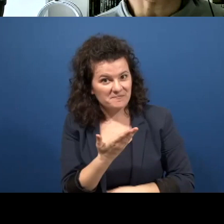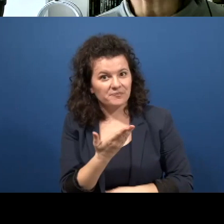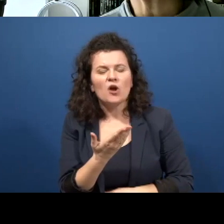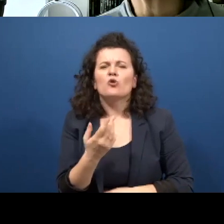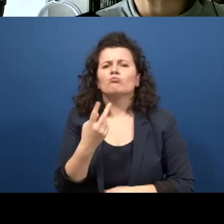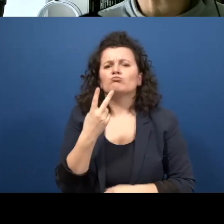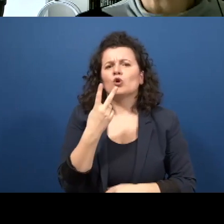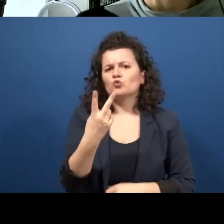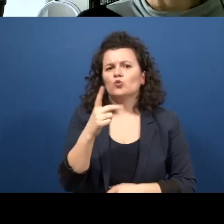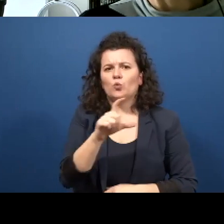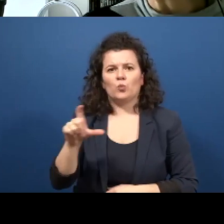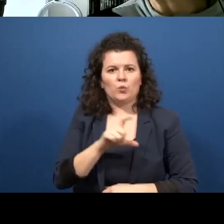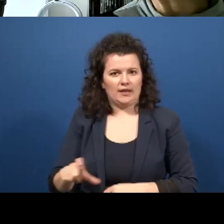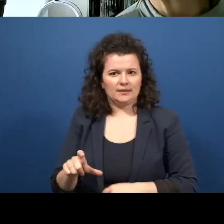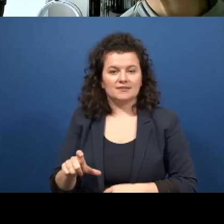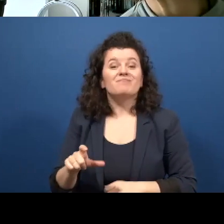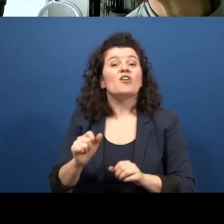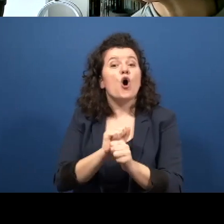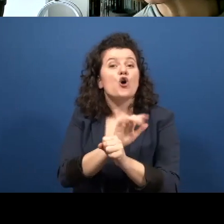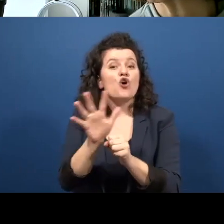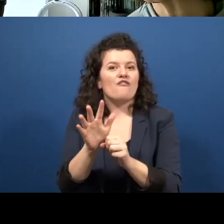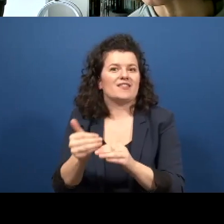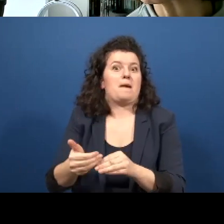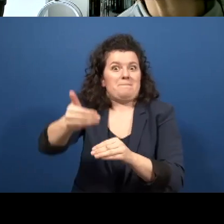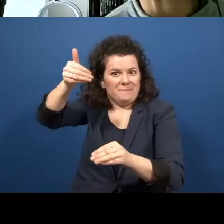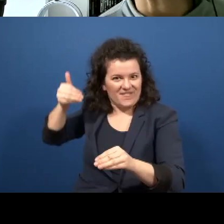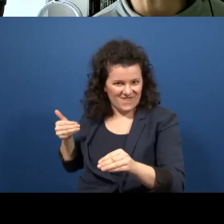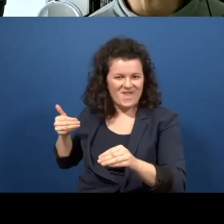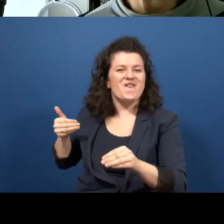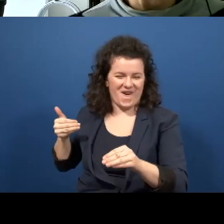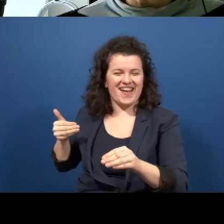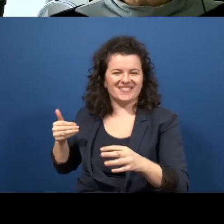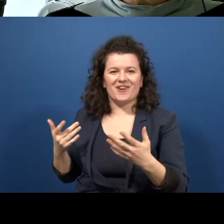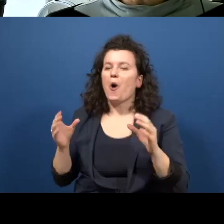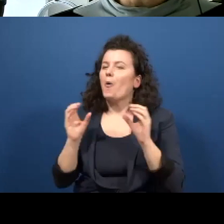Y bueno, las primeras 2 semanas fueron in situ.